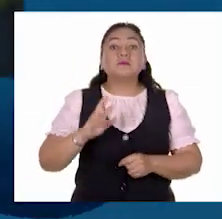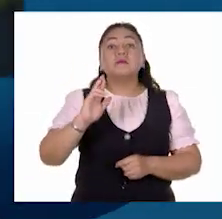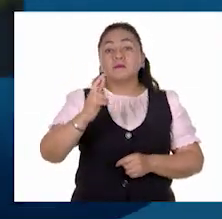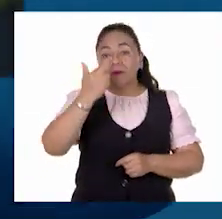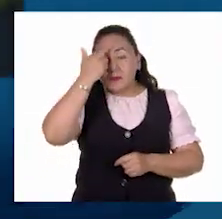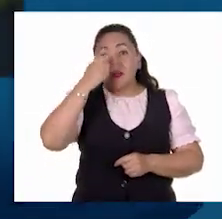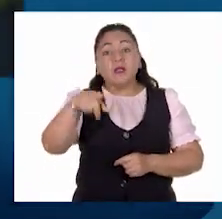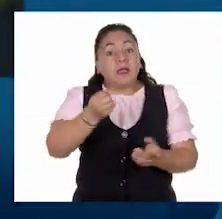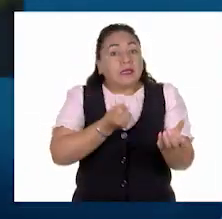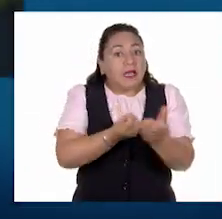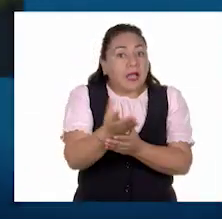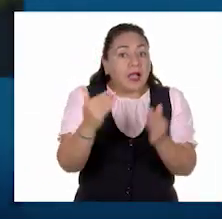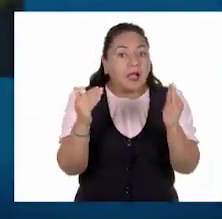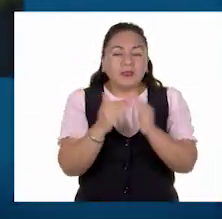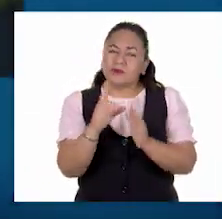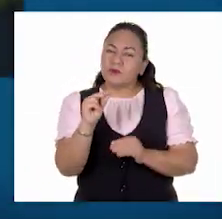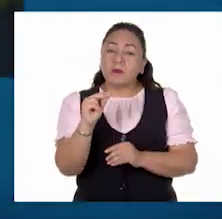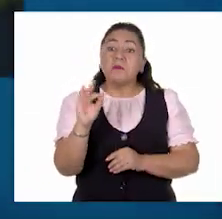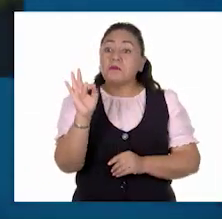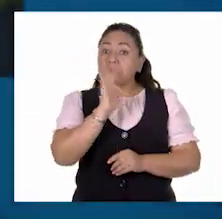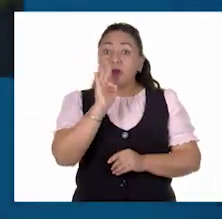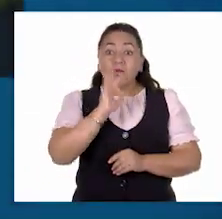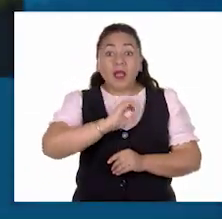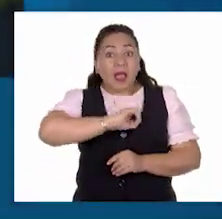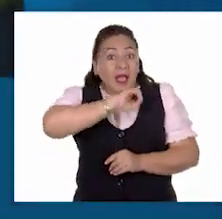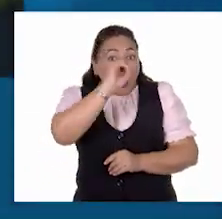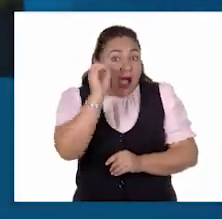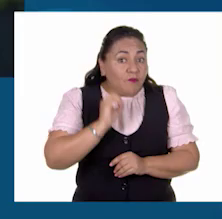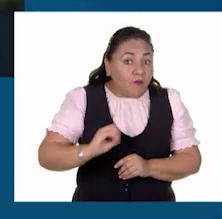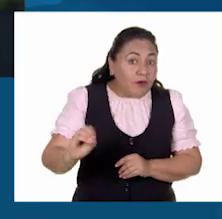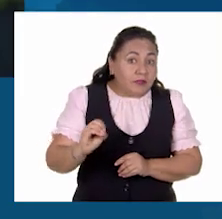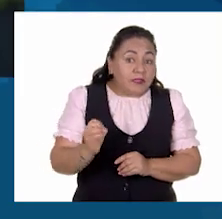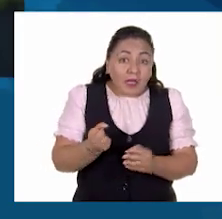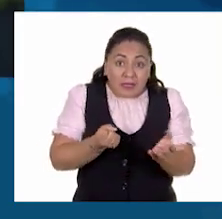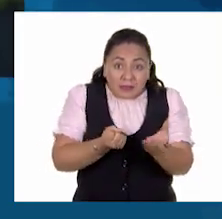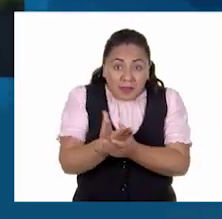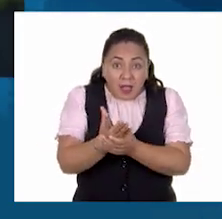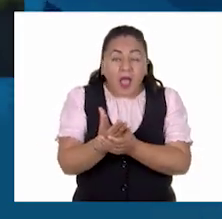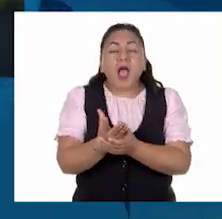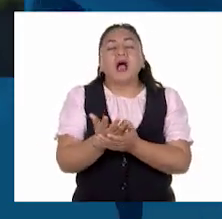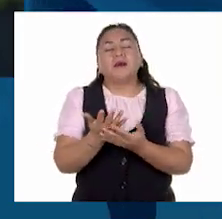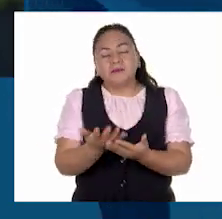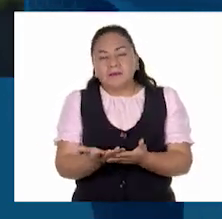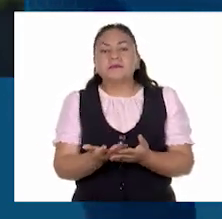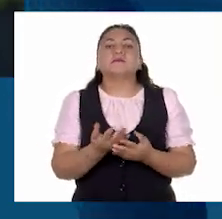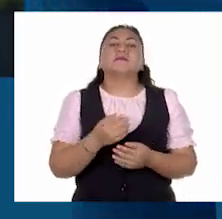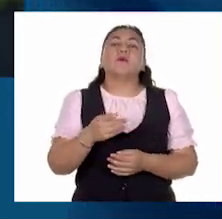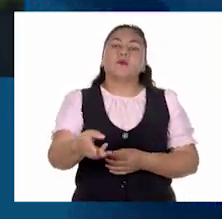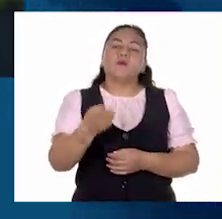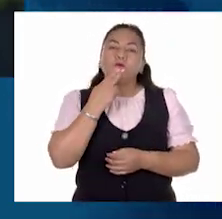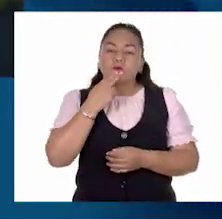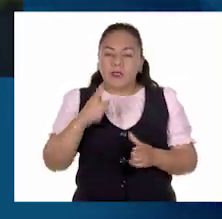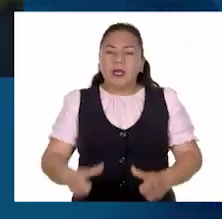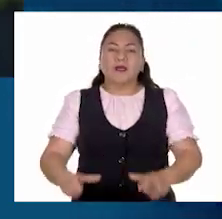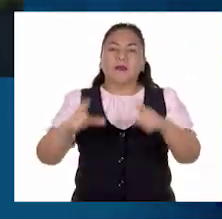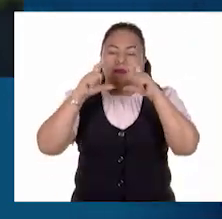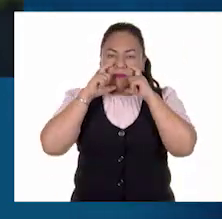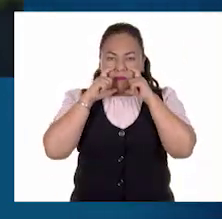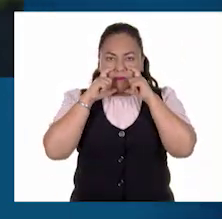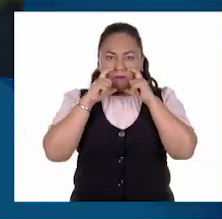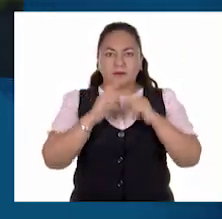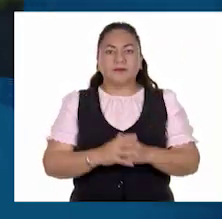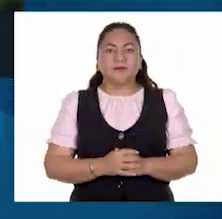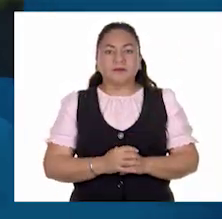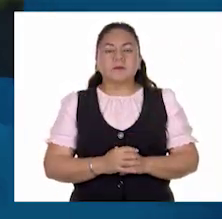no salir de casa a menos que sea muy necesario. Si lo haces, utiliza el